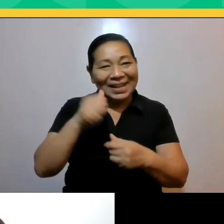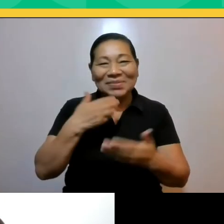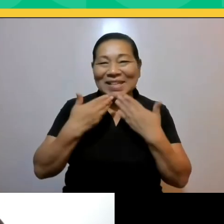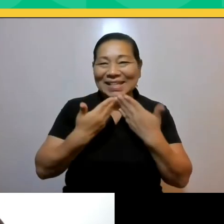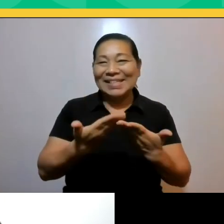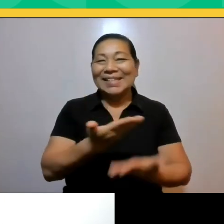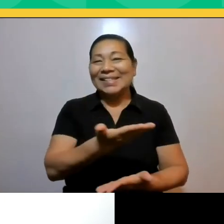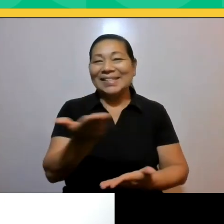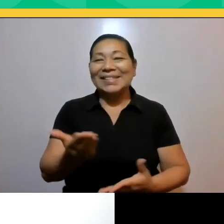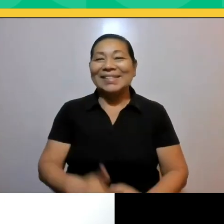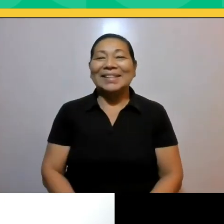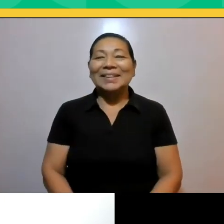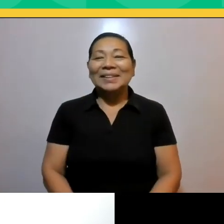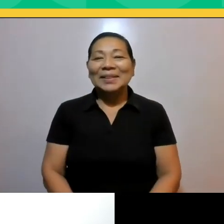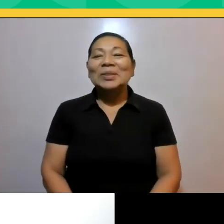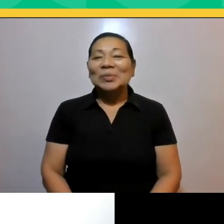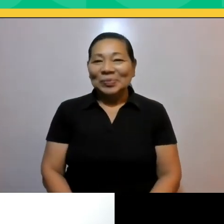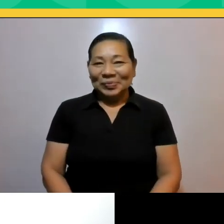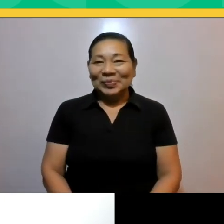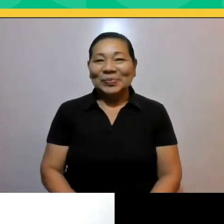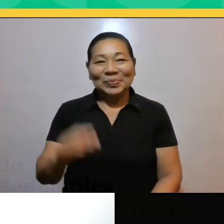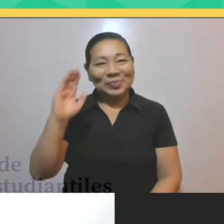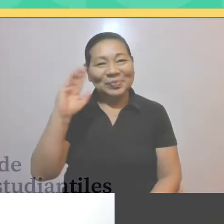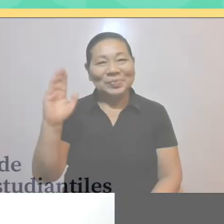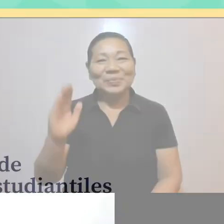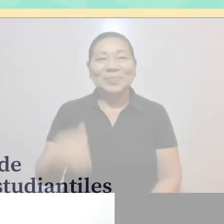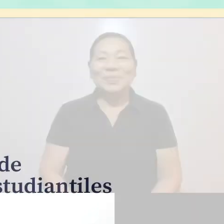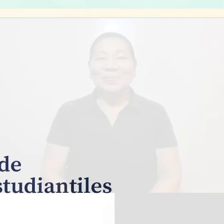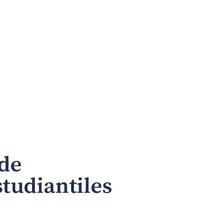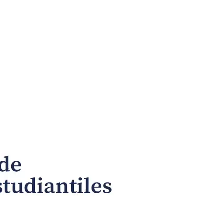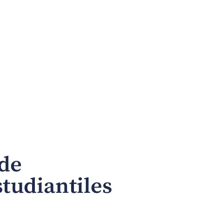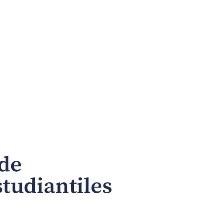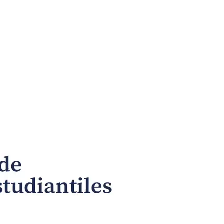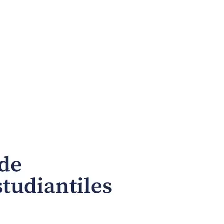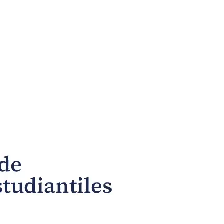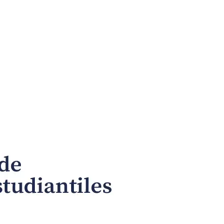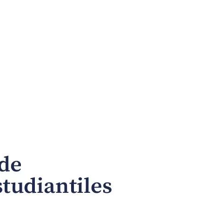Gracias, hasta luego. Chao, nos vemos, gracias.